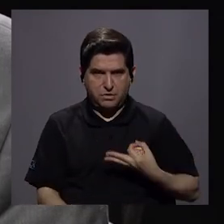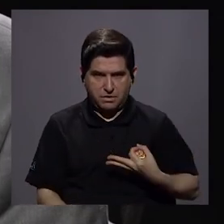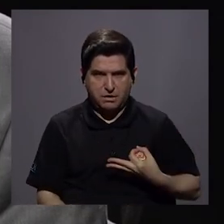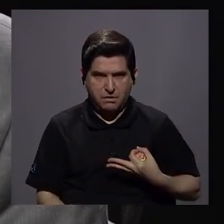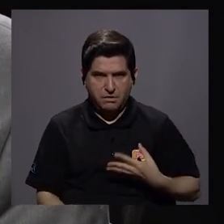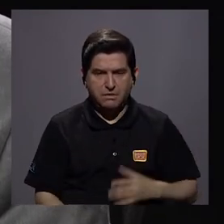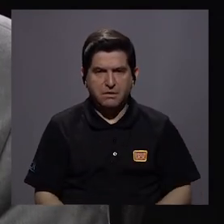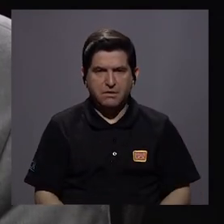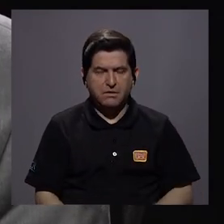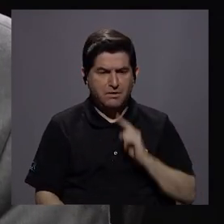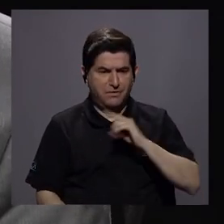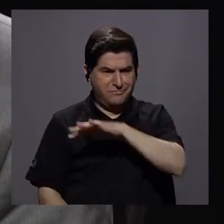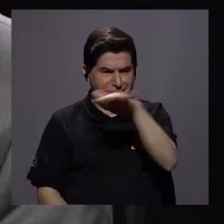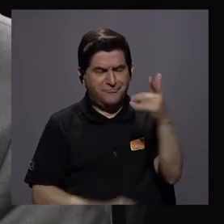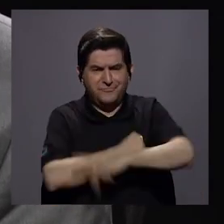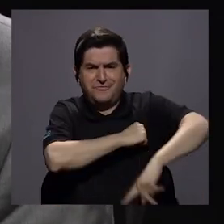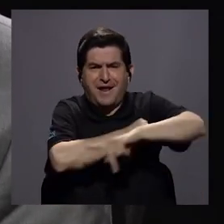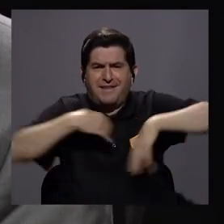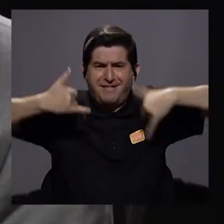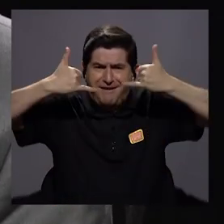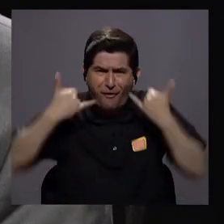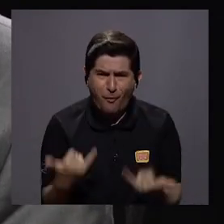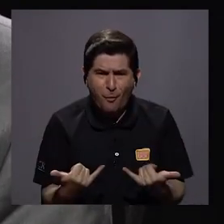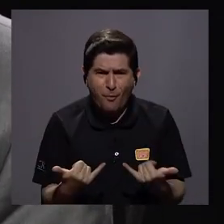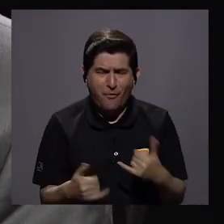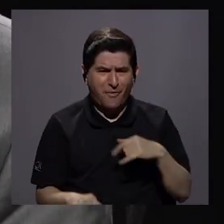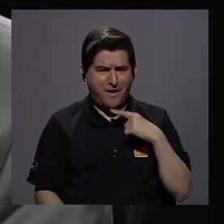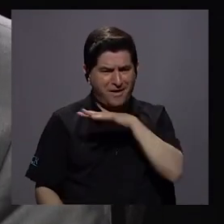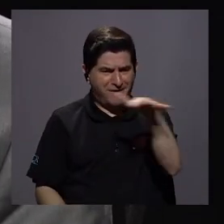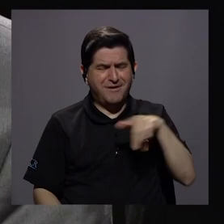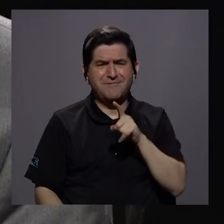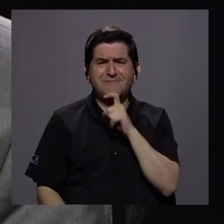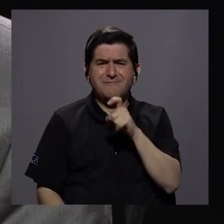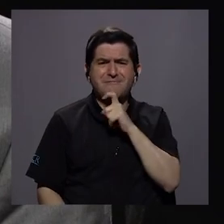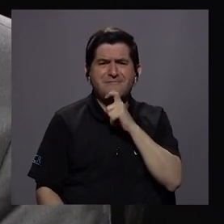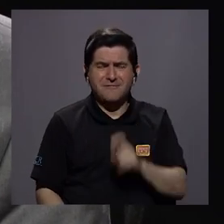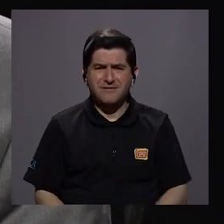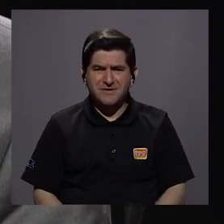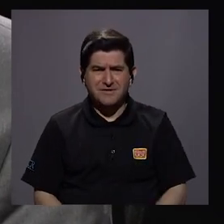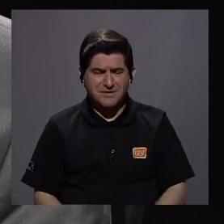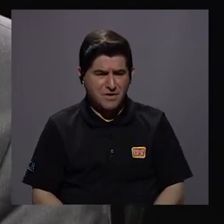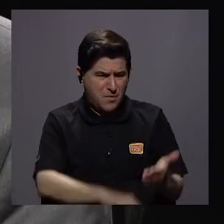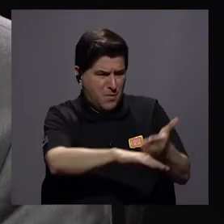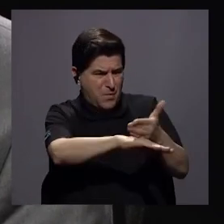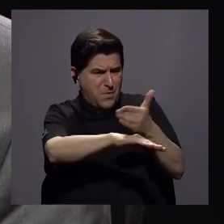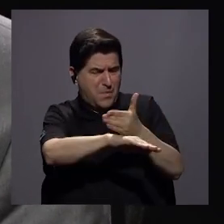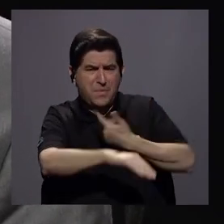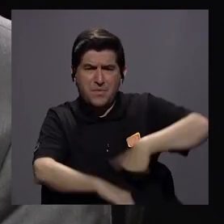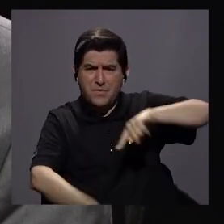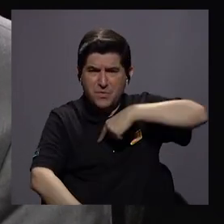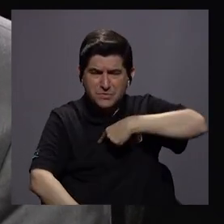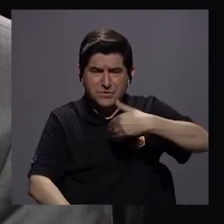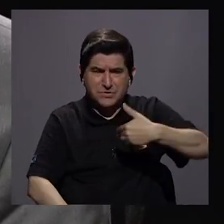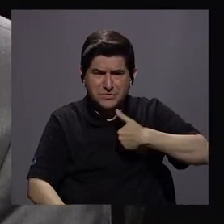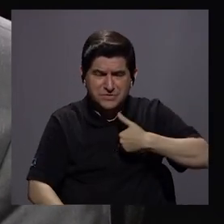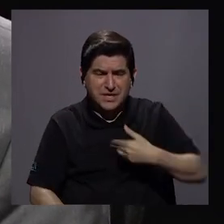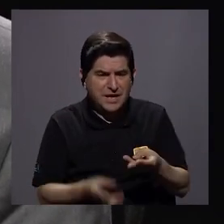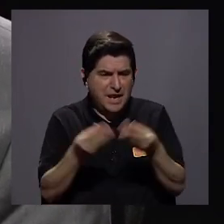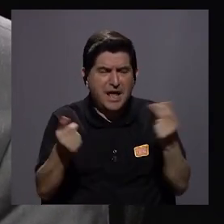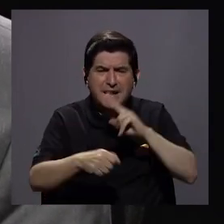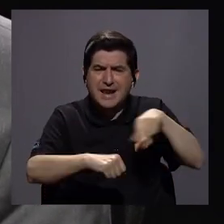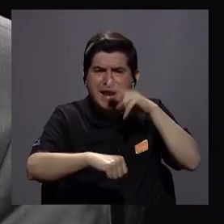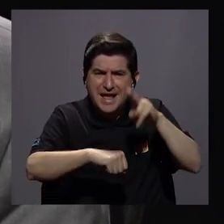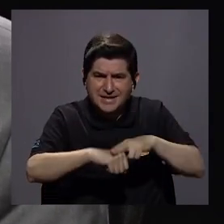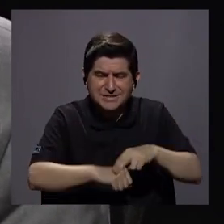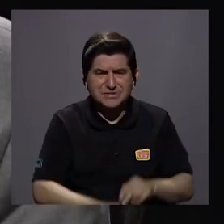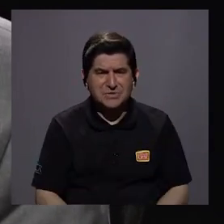que la realidad del país en estos momentos es una realidad muy difícil. Es decir, con un crecimiento que nosotros hemos venido teniendo en la producción